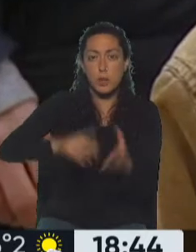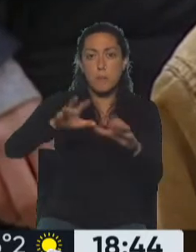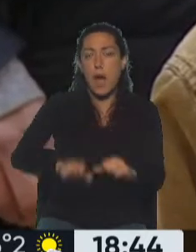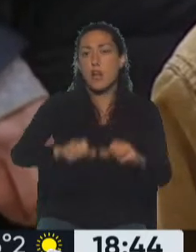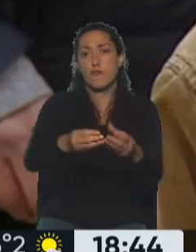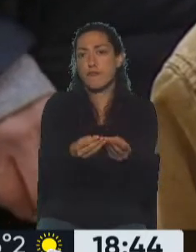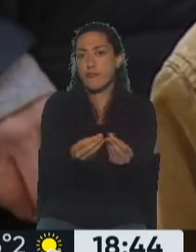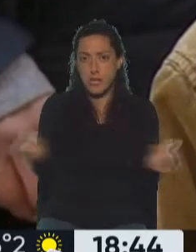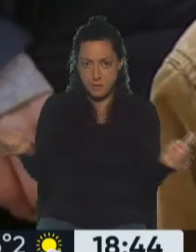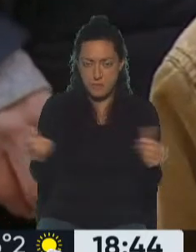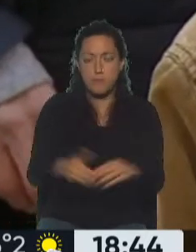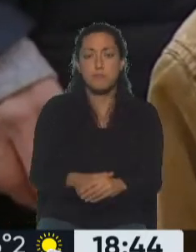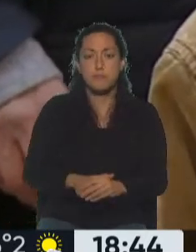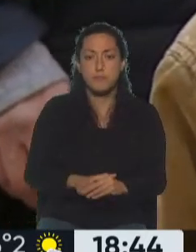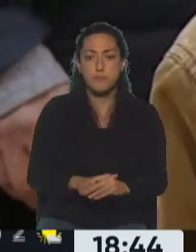toma,